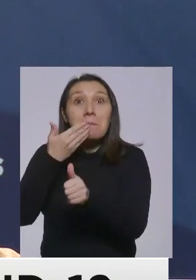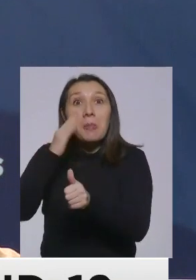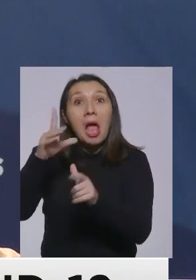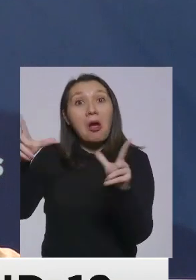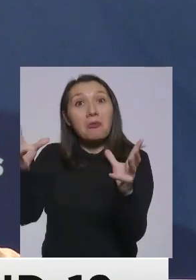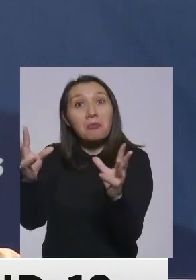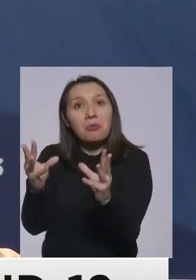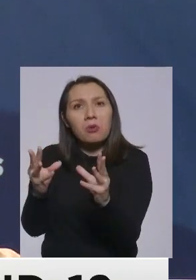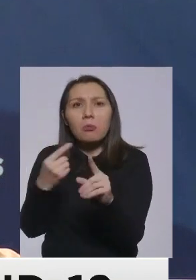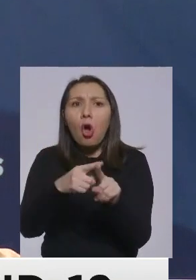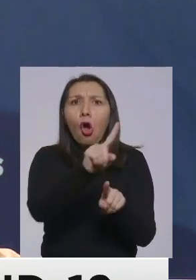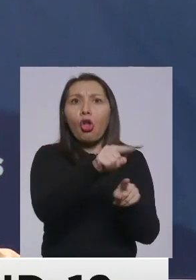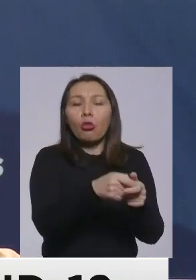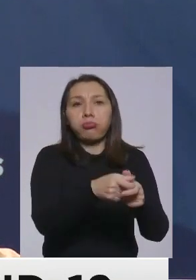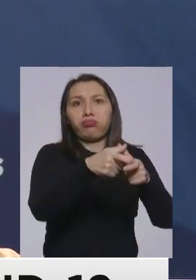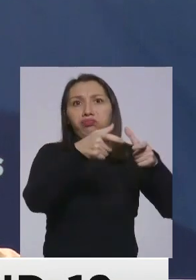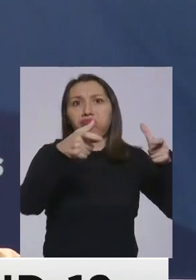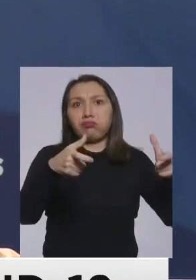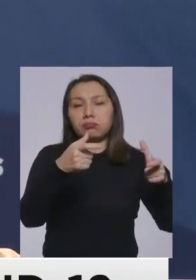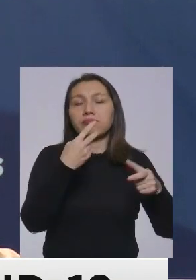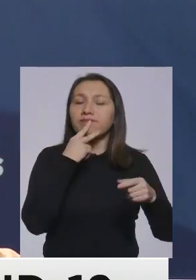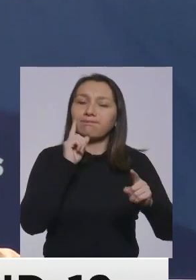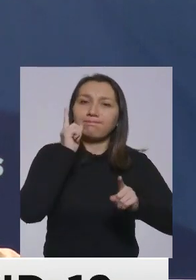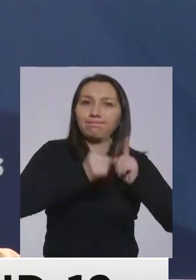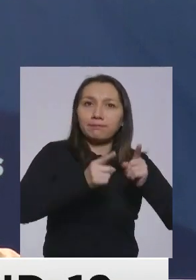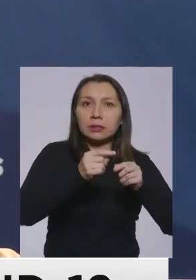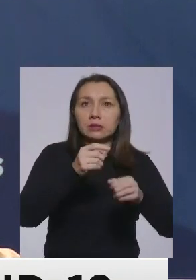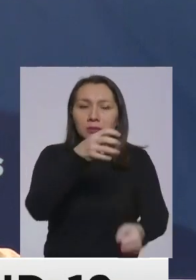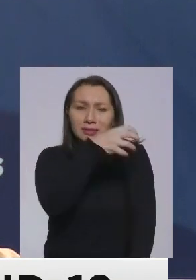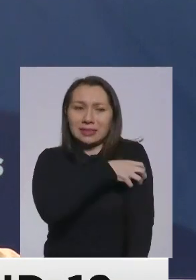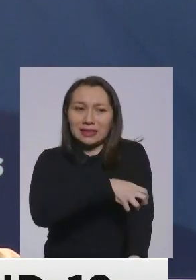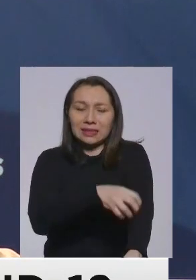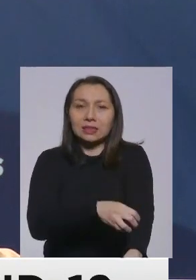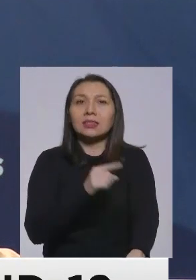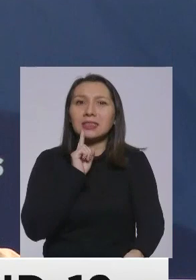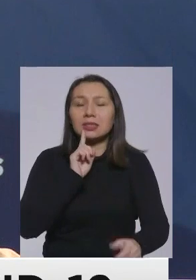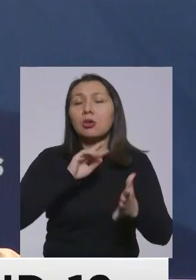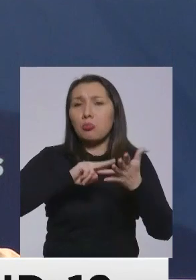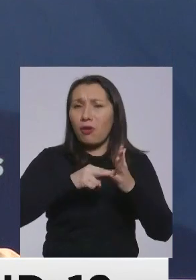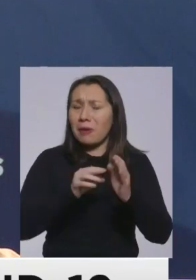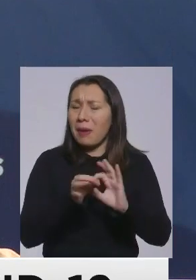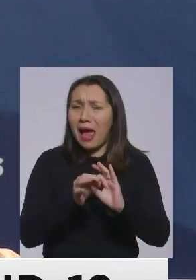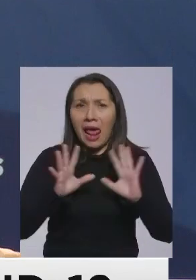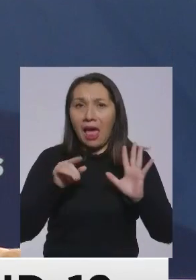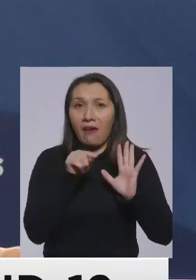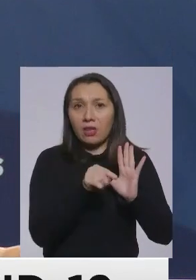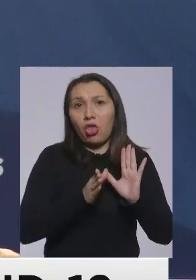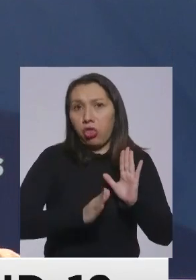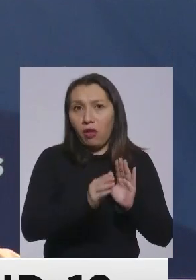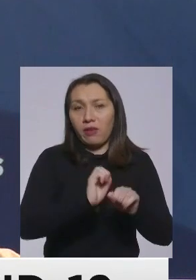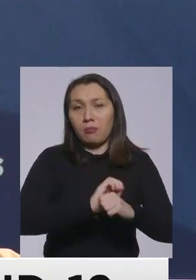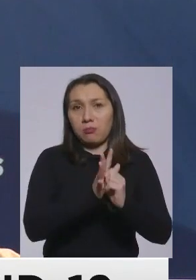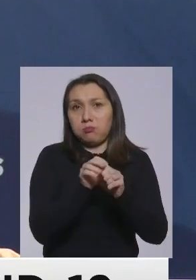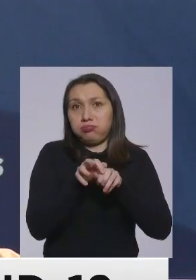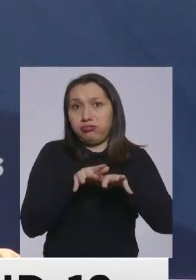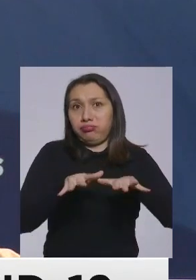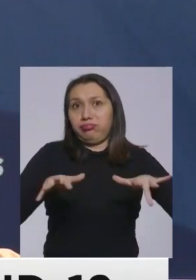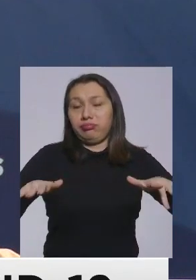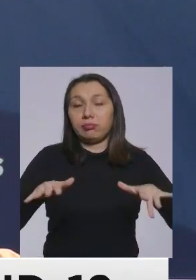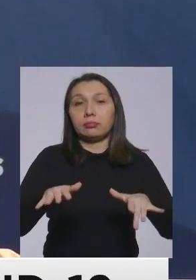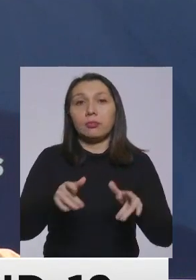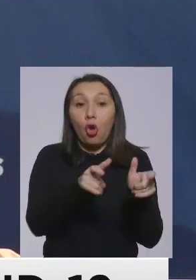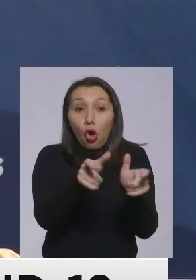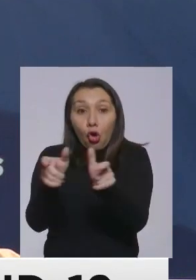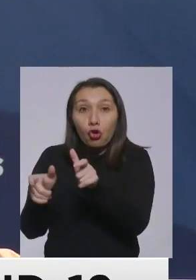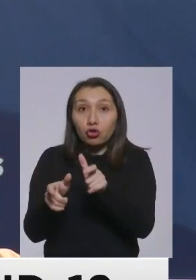hemos reforzado las regiones donde tenemos problemas graves el tema del